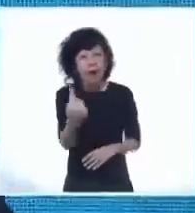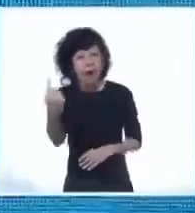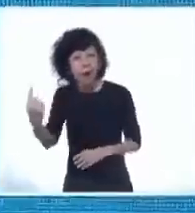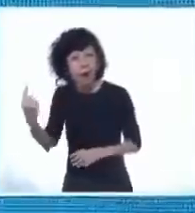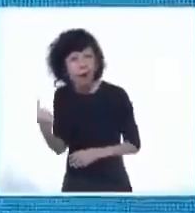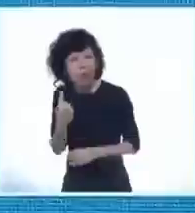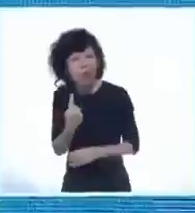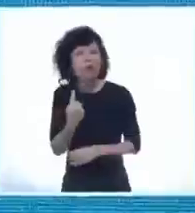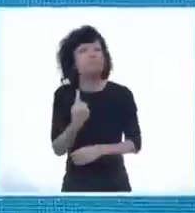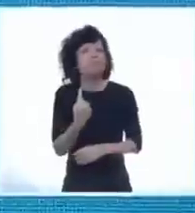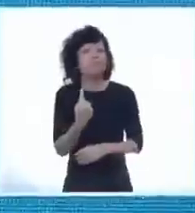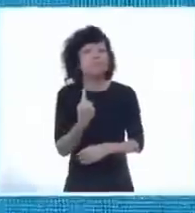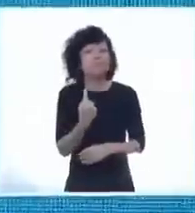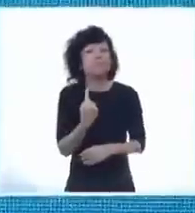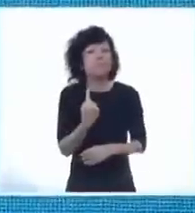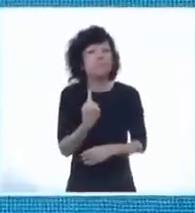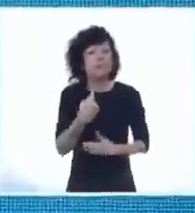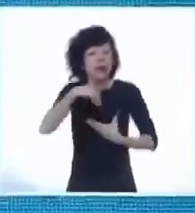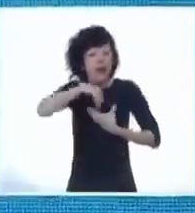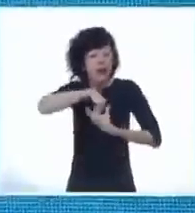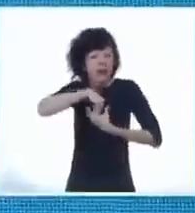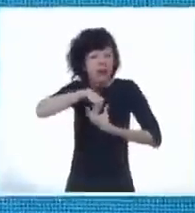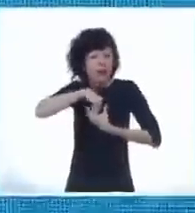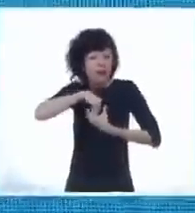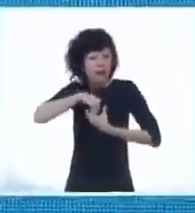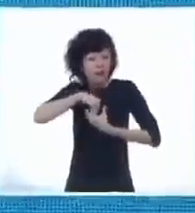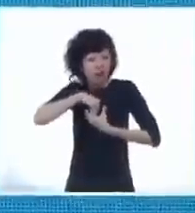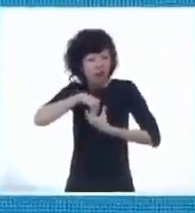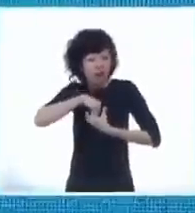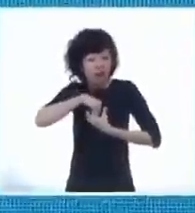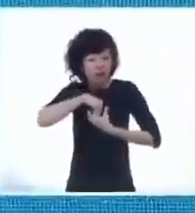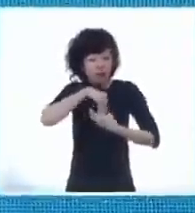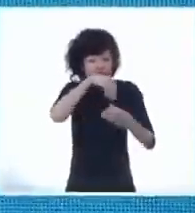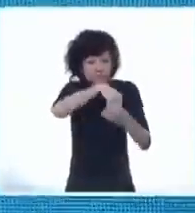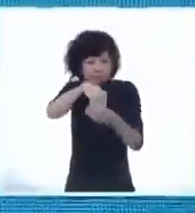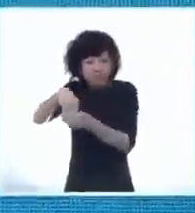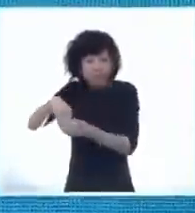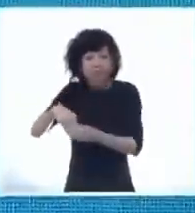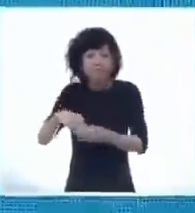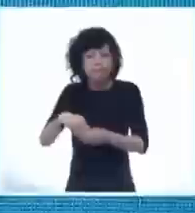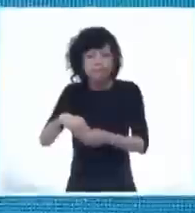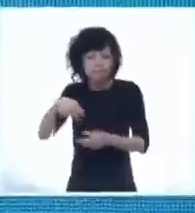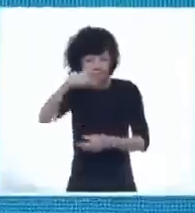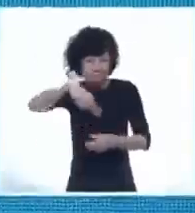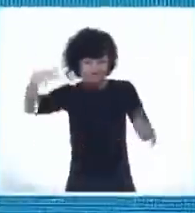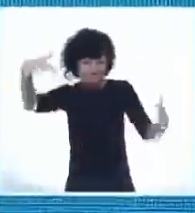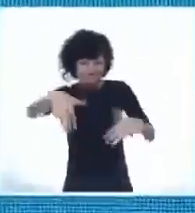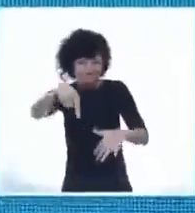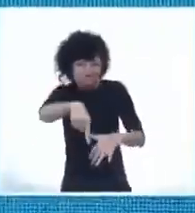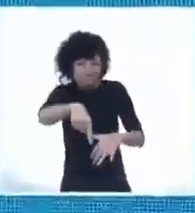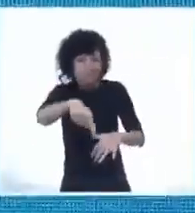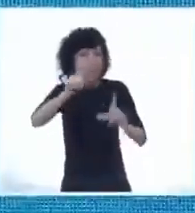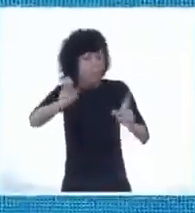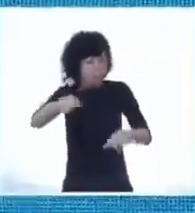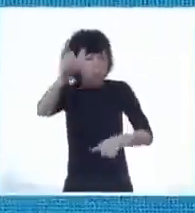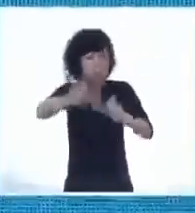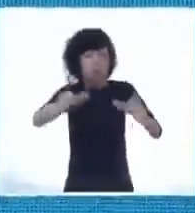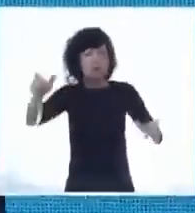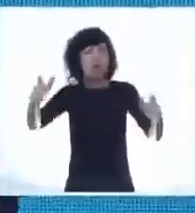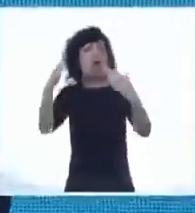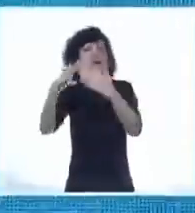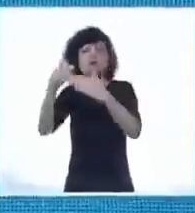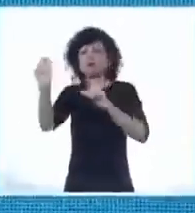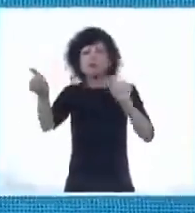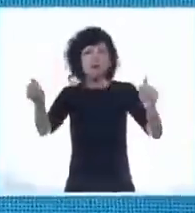cada uno de nosotros y nosotras, los que estamos acá y los que están en su casa.